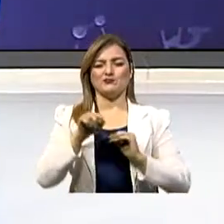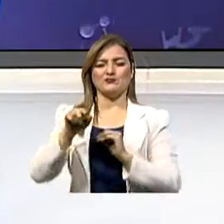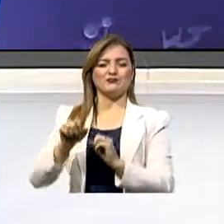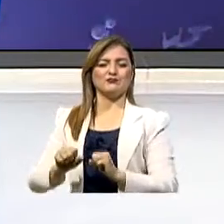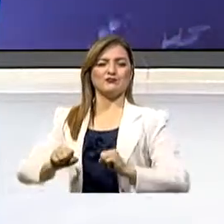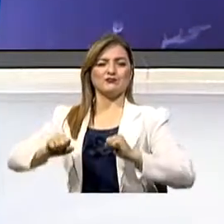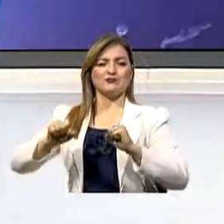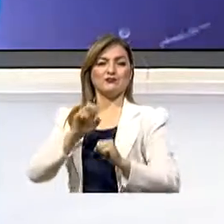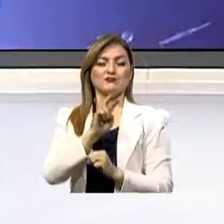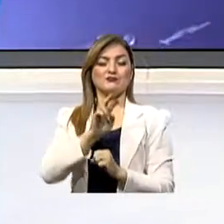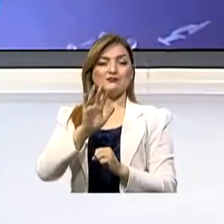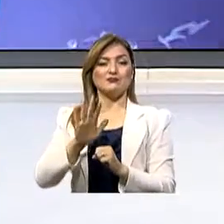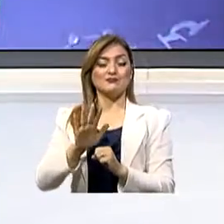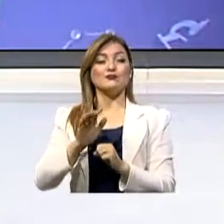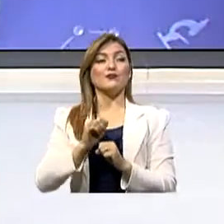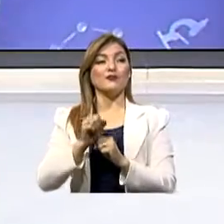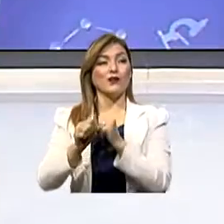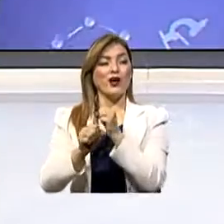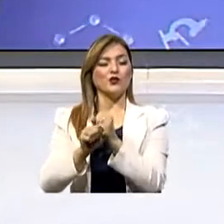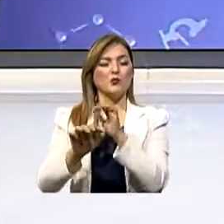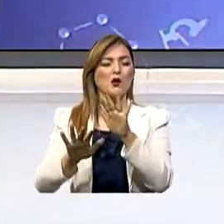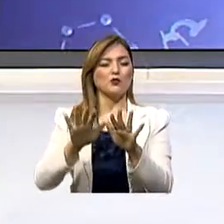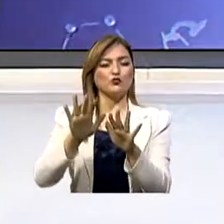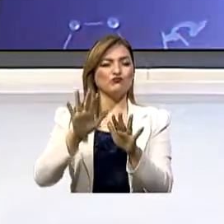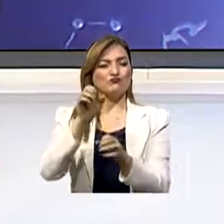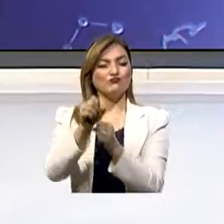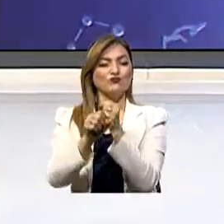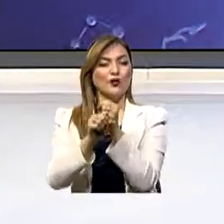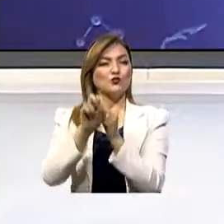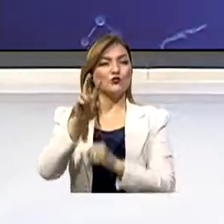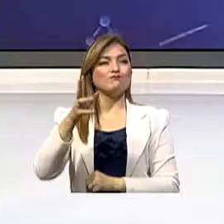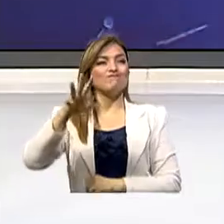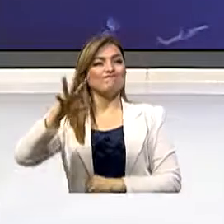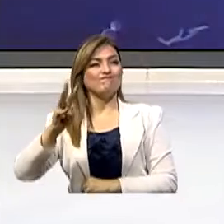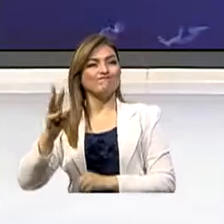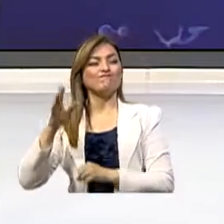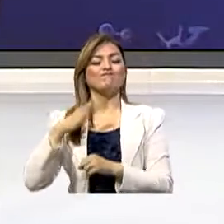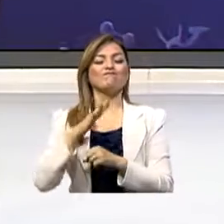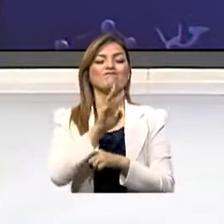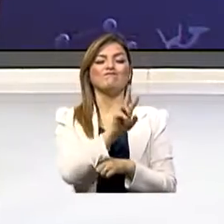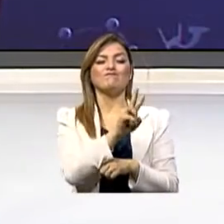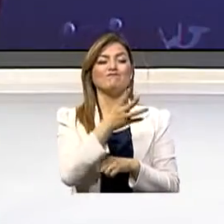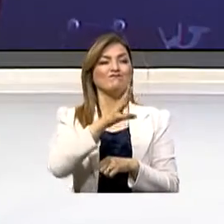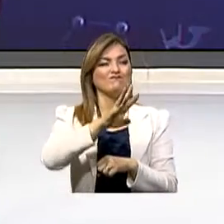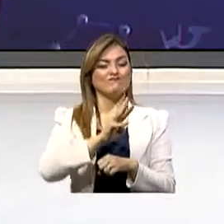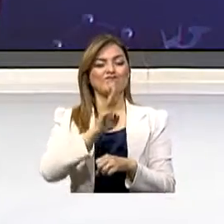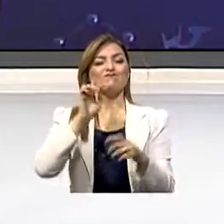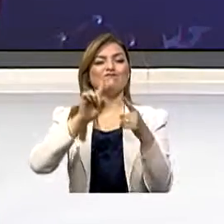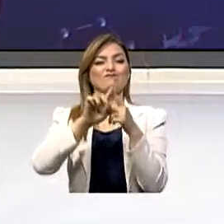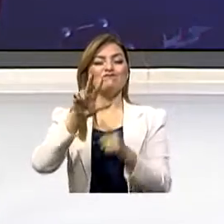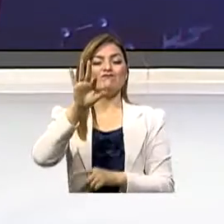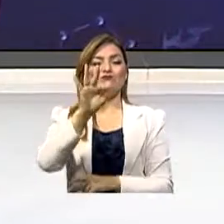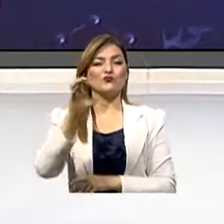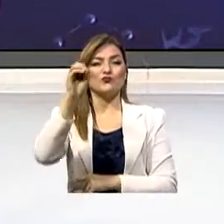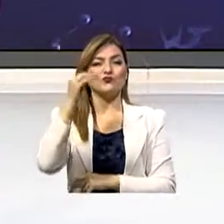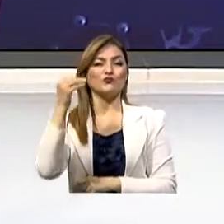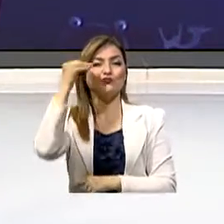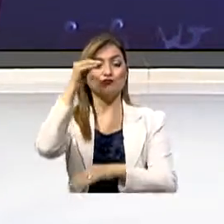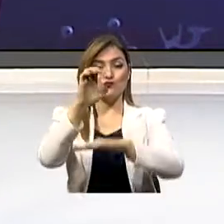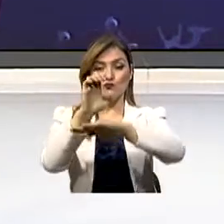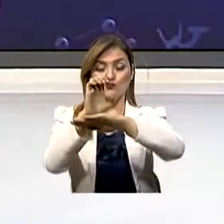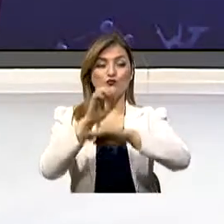pacientes con obesidad clara es decir en el 2016 hasta el 39 por ciento de los adultos en el ecuador